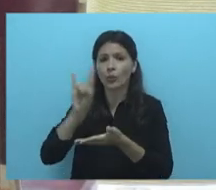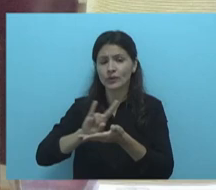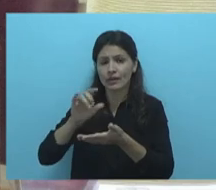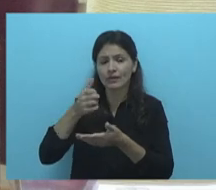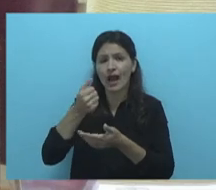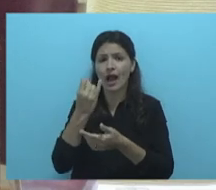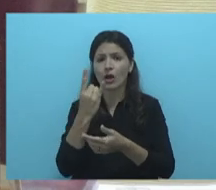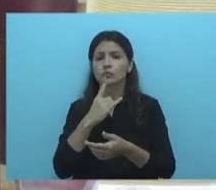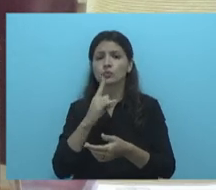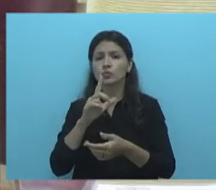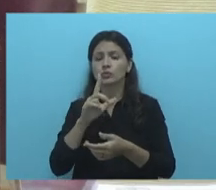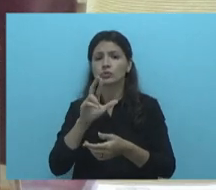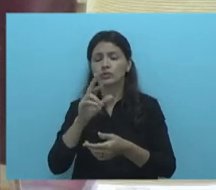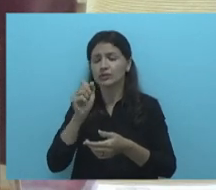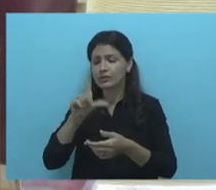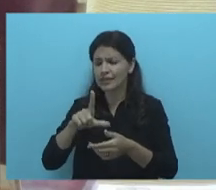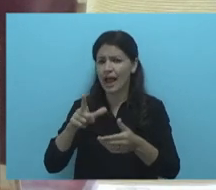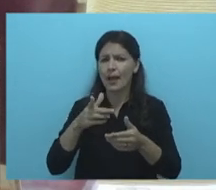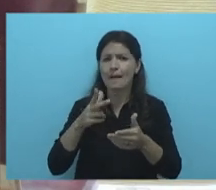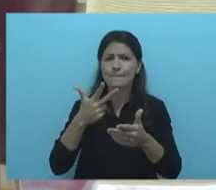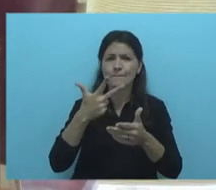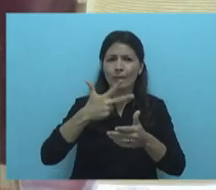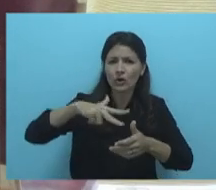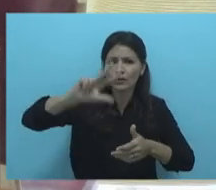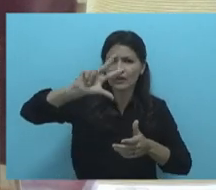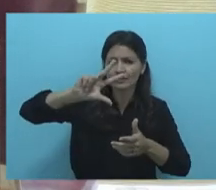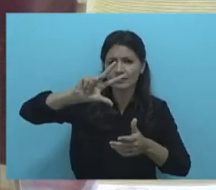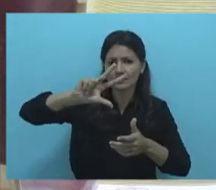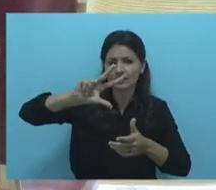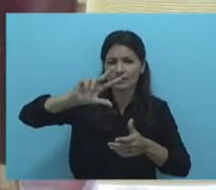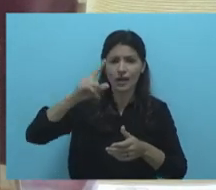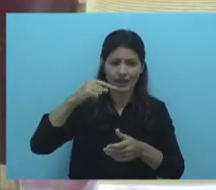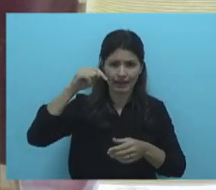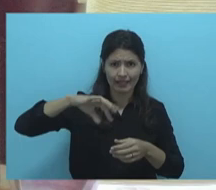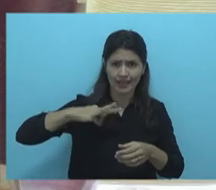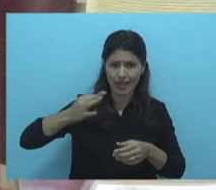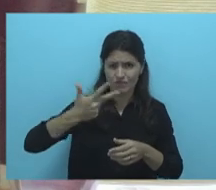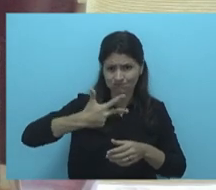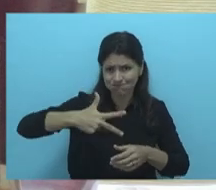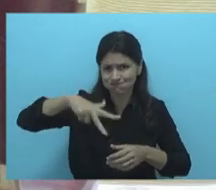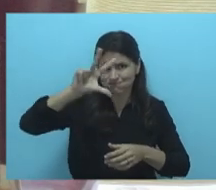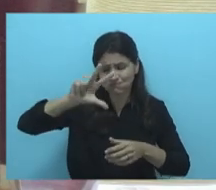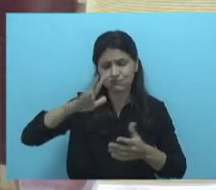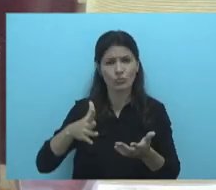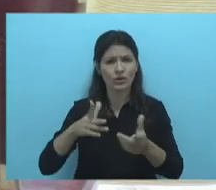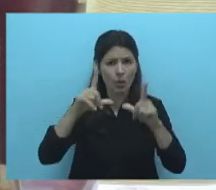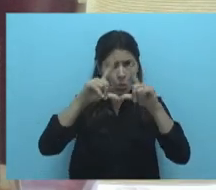Austral que se ha multiplicado por 3 en el último año y